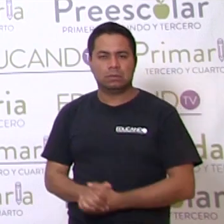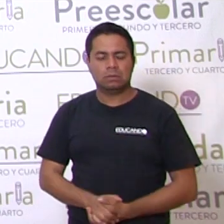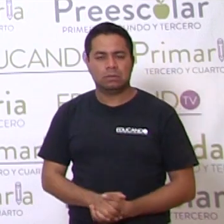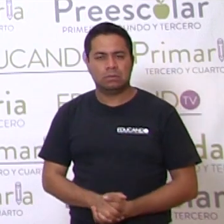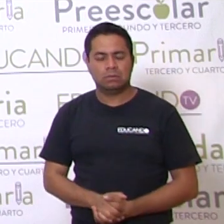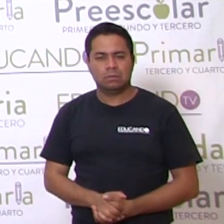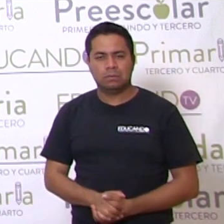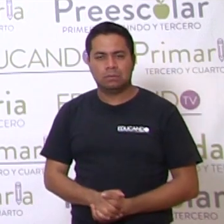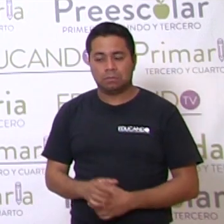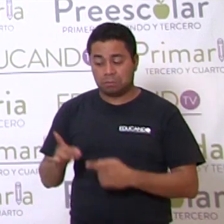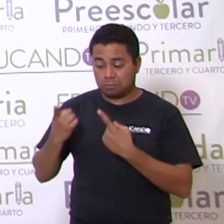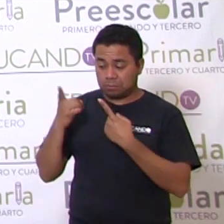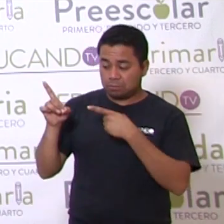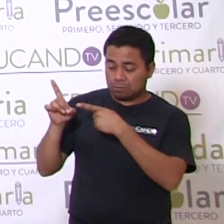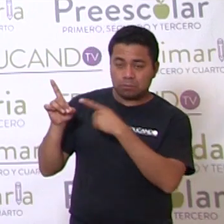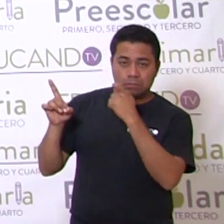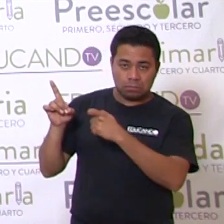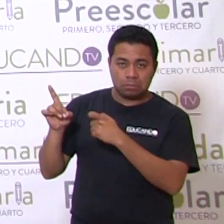Es una